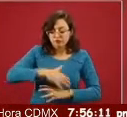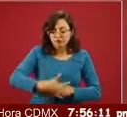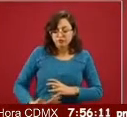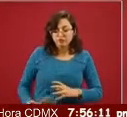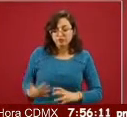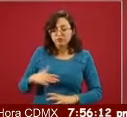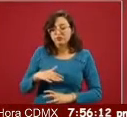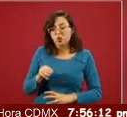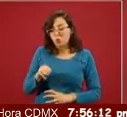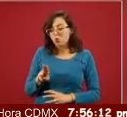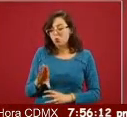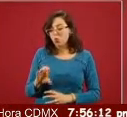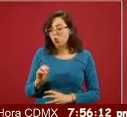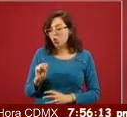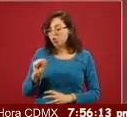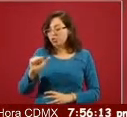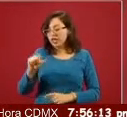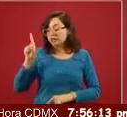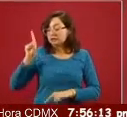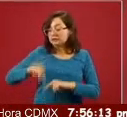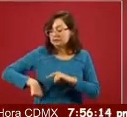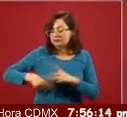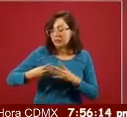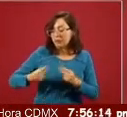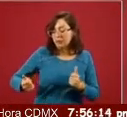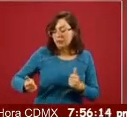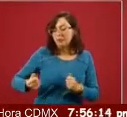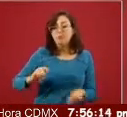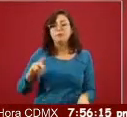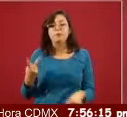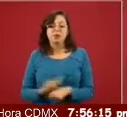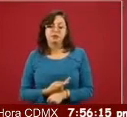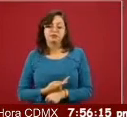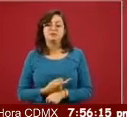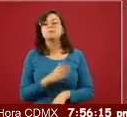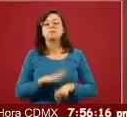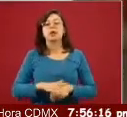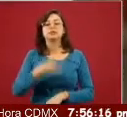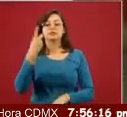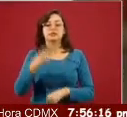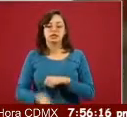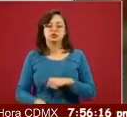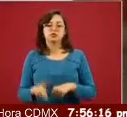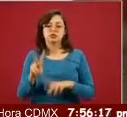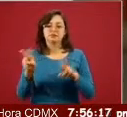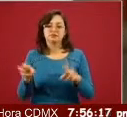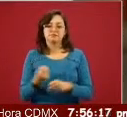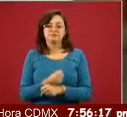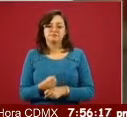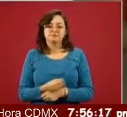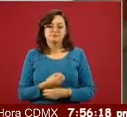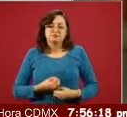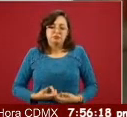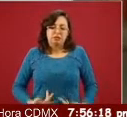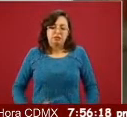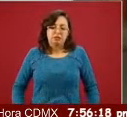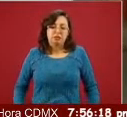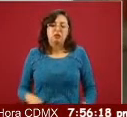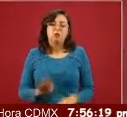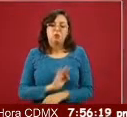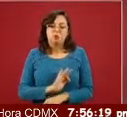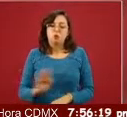órganos o de muchos órganos, y en este caso eso aumenta el riesgo de sangrado, de